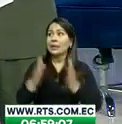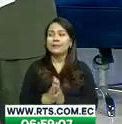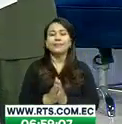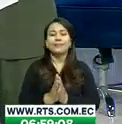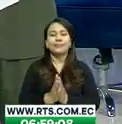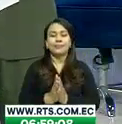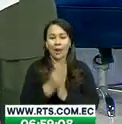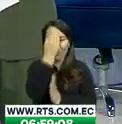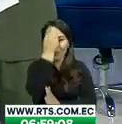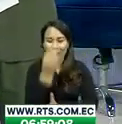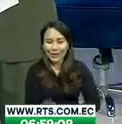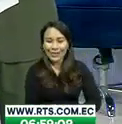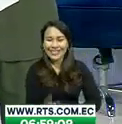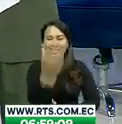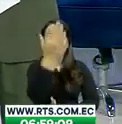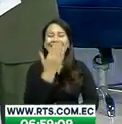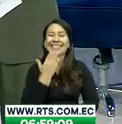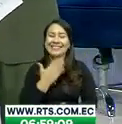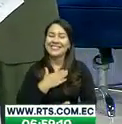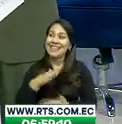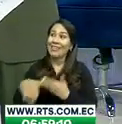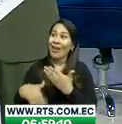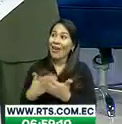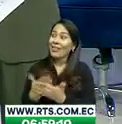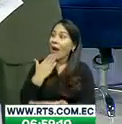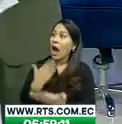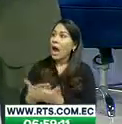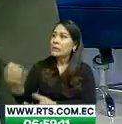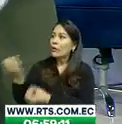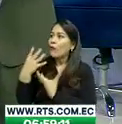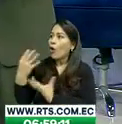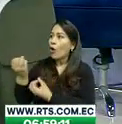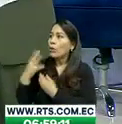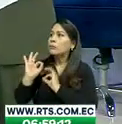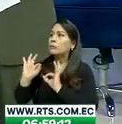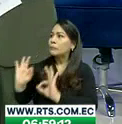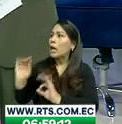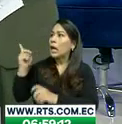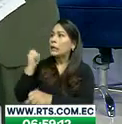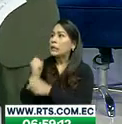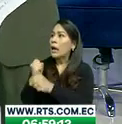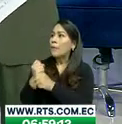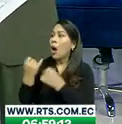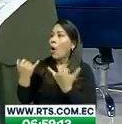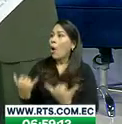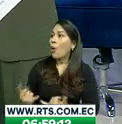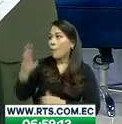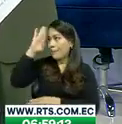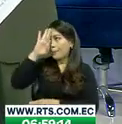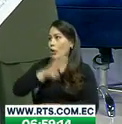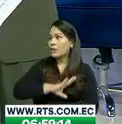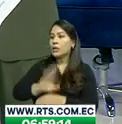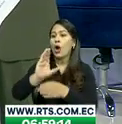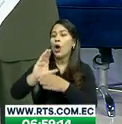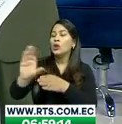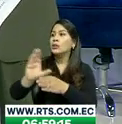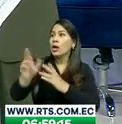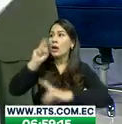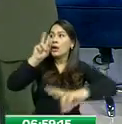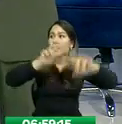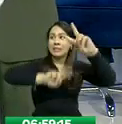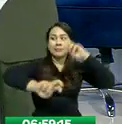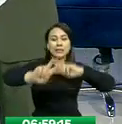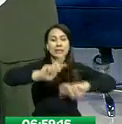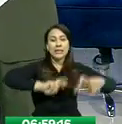día. Muy buenos días, Jorge. Muchísimas gracias por tu información. Y a propósito, ahí está la recomendación para que tengan